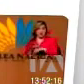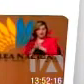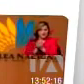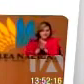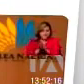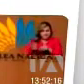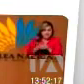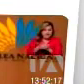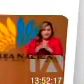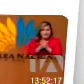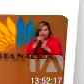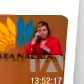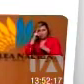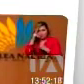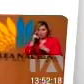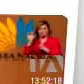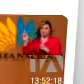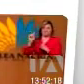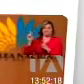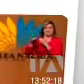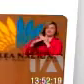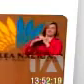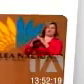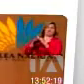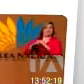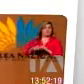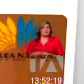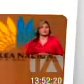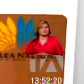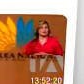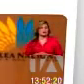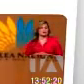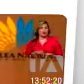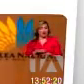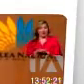órgano de la Asamblea Nacional o asambleísta orientado